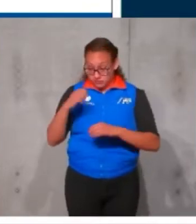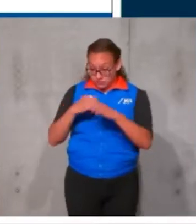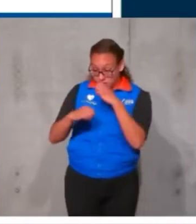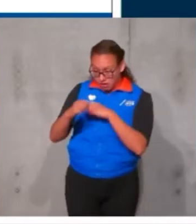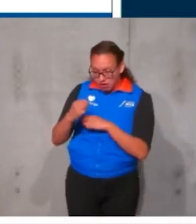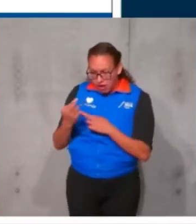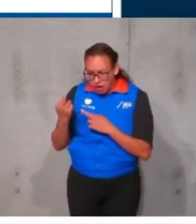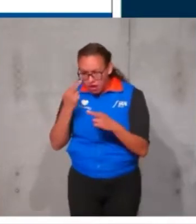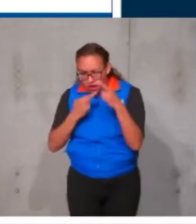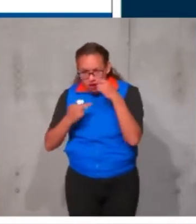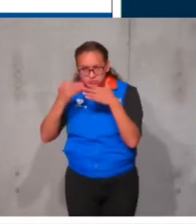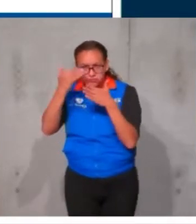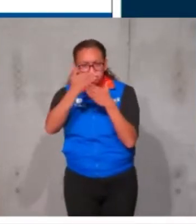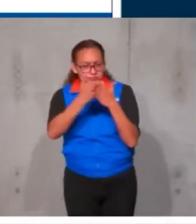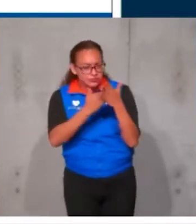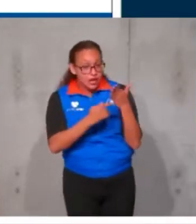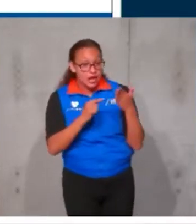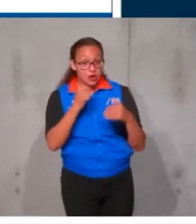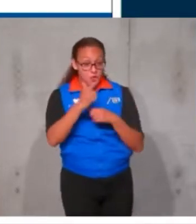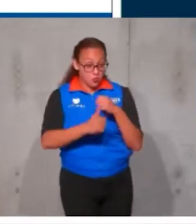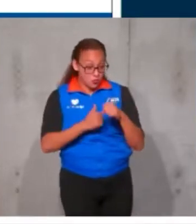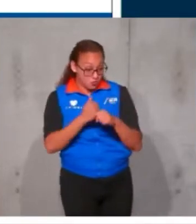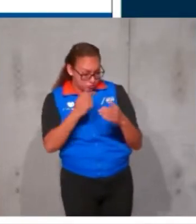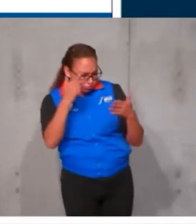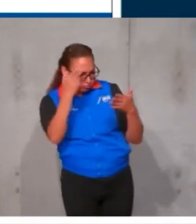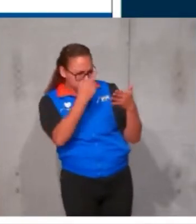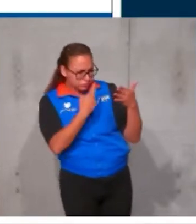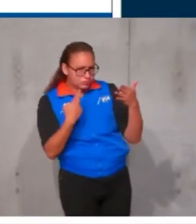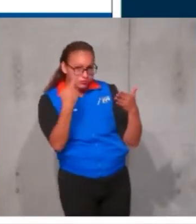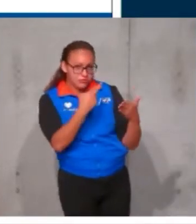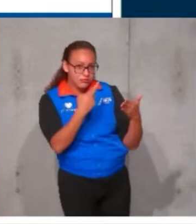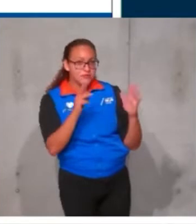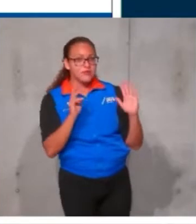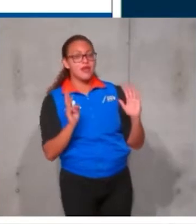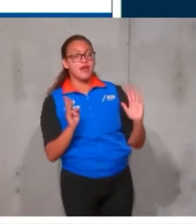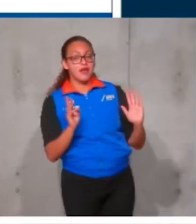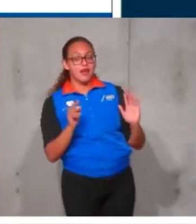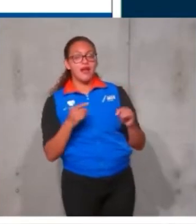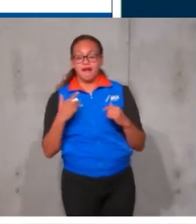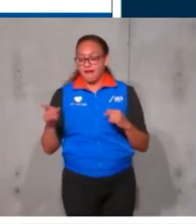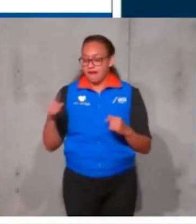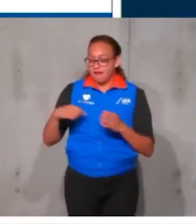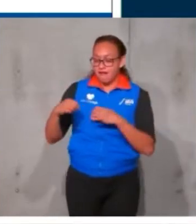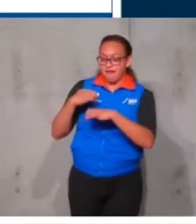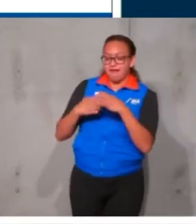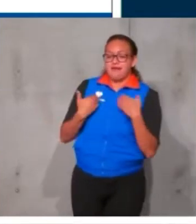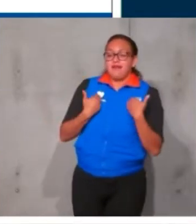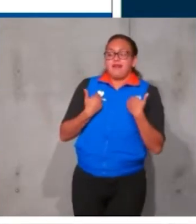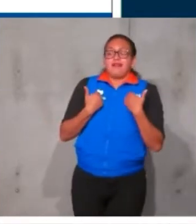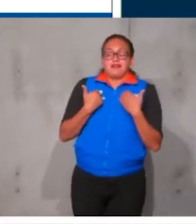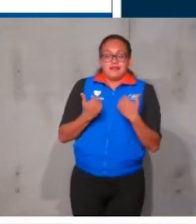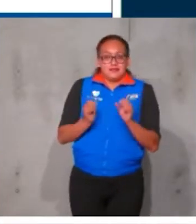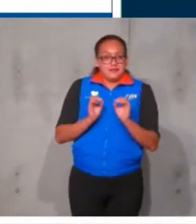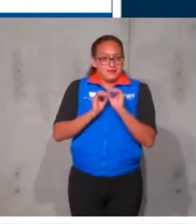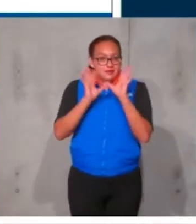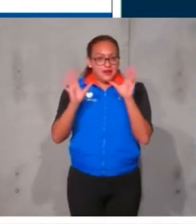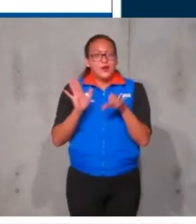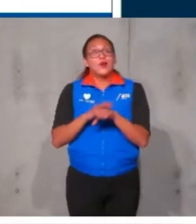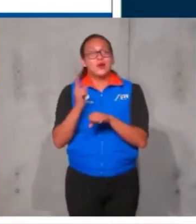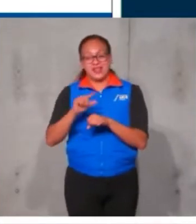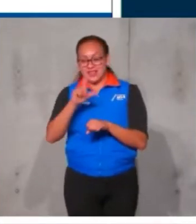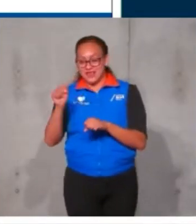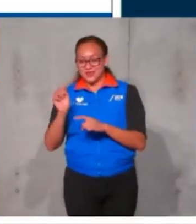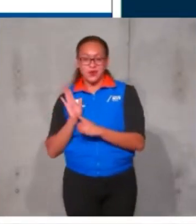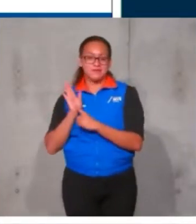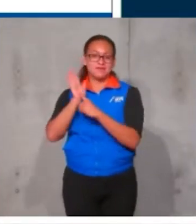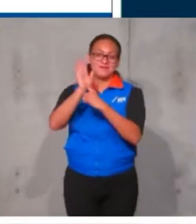plan operativo anual que llevemos a cabo sobre temas de sostenibilidad y responsabilidad social